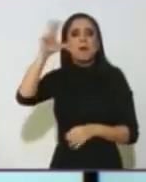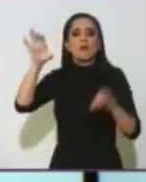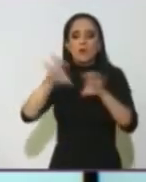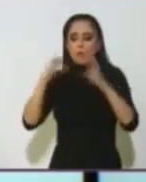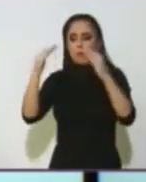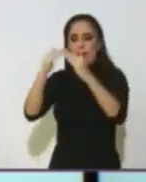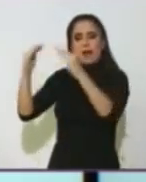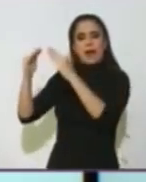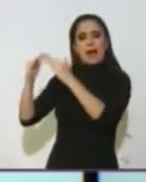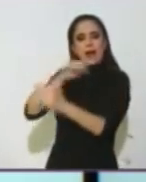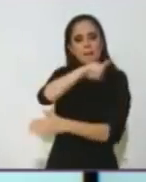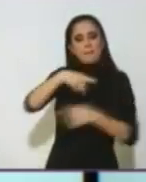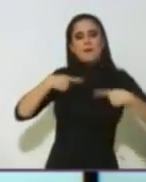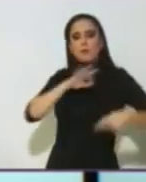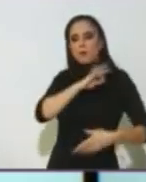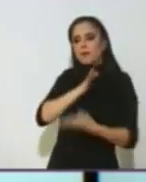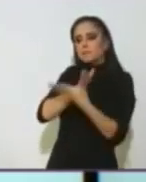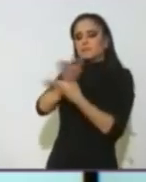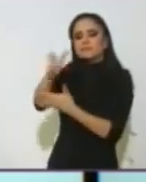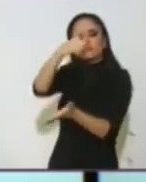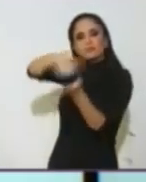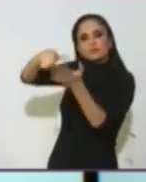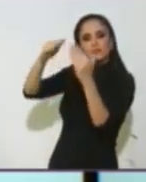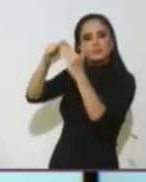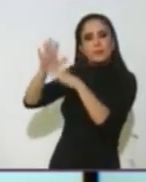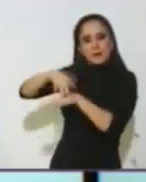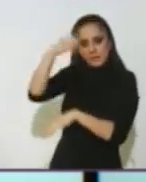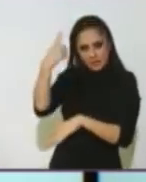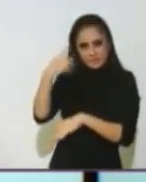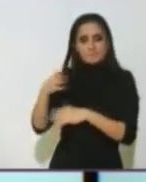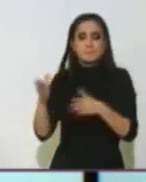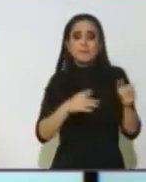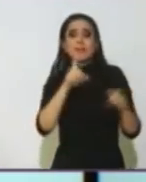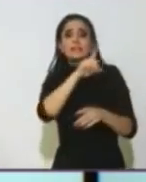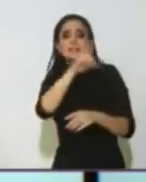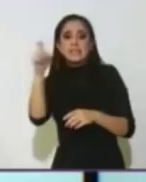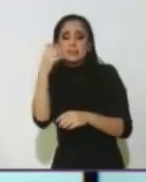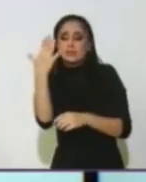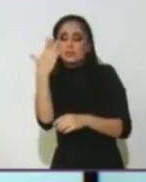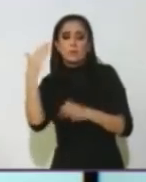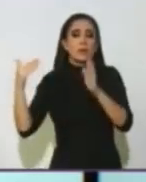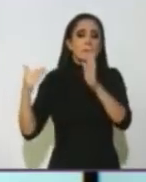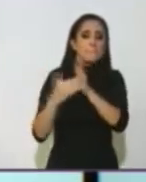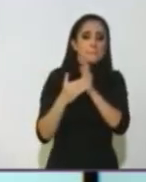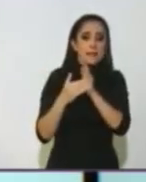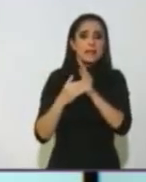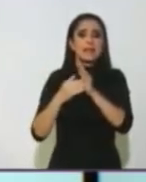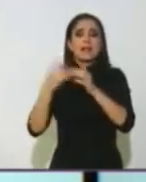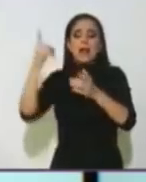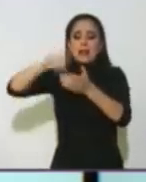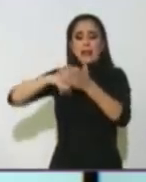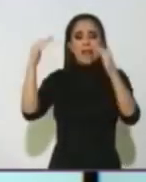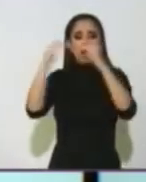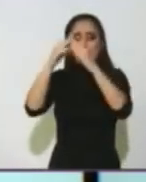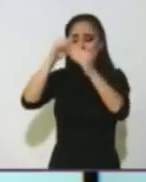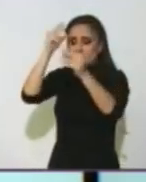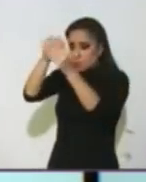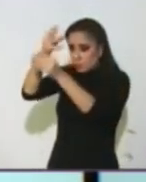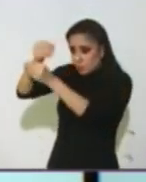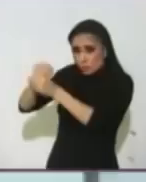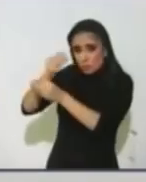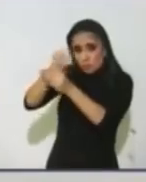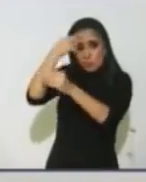en las 100 estaciones de metro voy a construir 150 mil unidades de vivienda accesibles